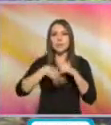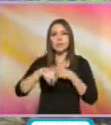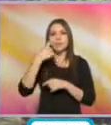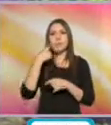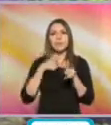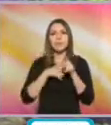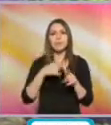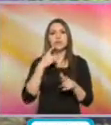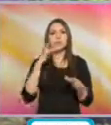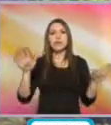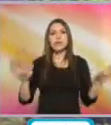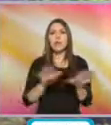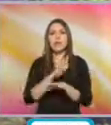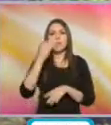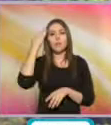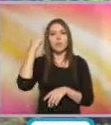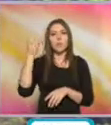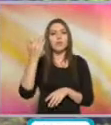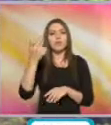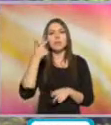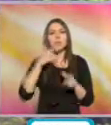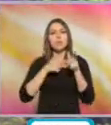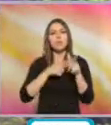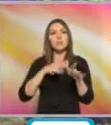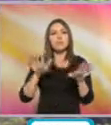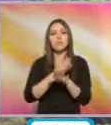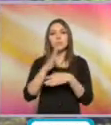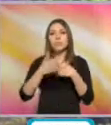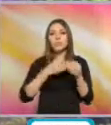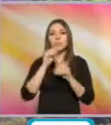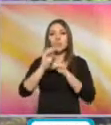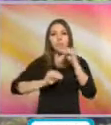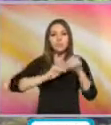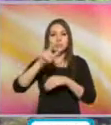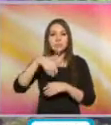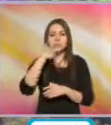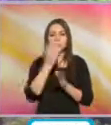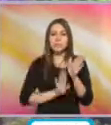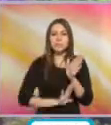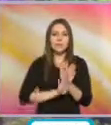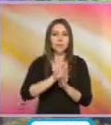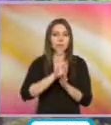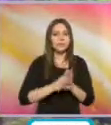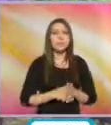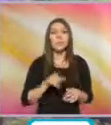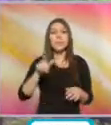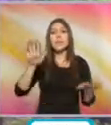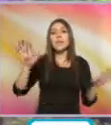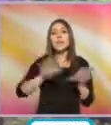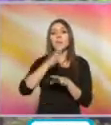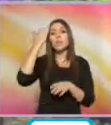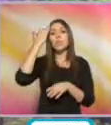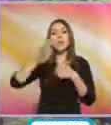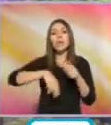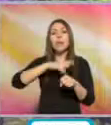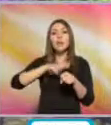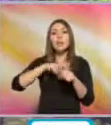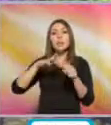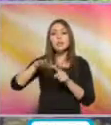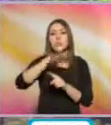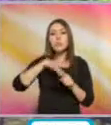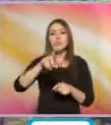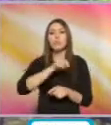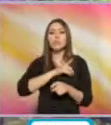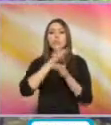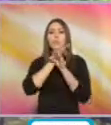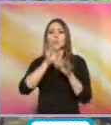cambio climático y sobre el tema de la innovación. Hay que tener en cuenta que el tema del cambio climático no nada más es una cuestión de una